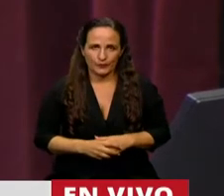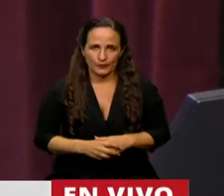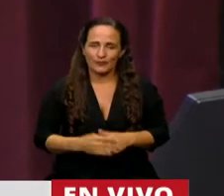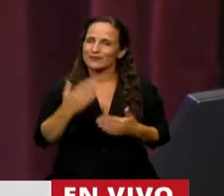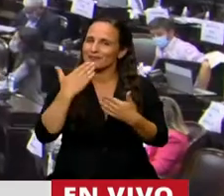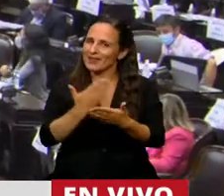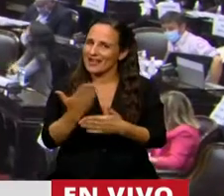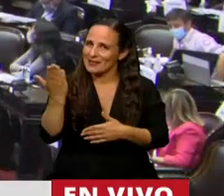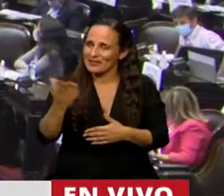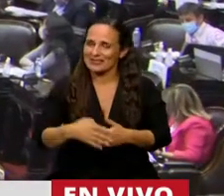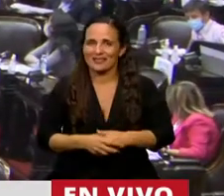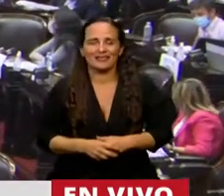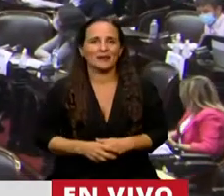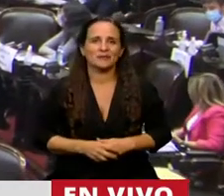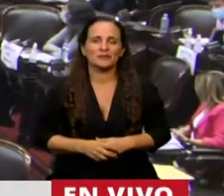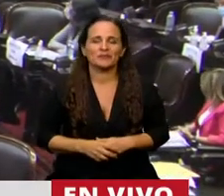Gracias, señora presidenta.